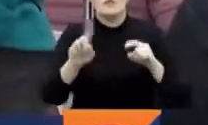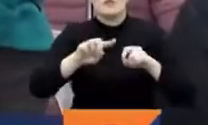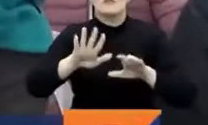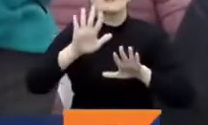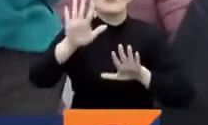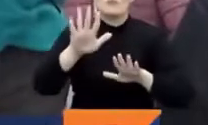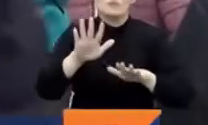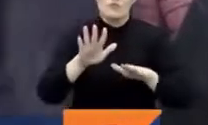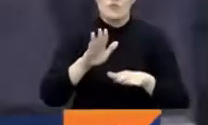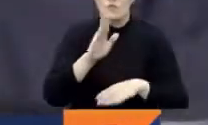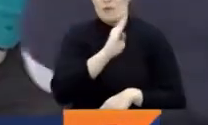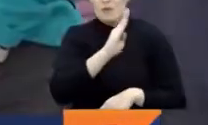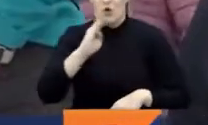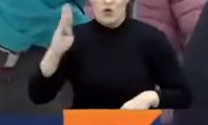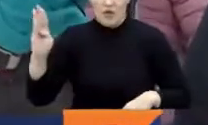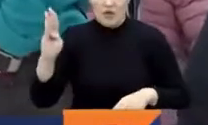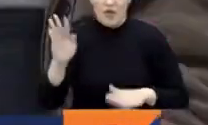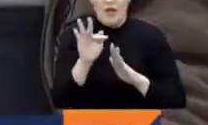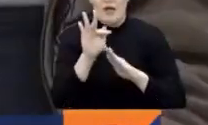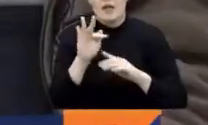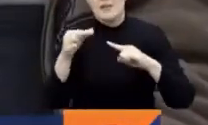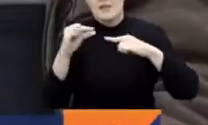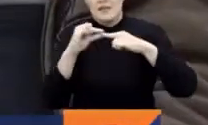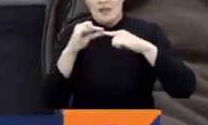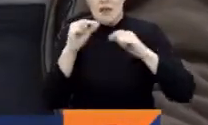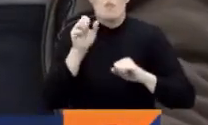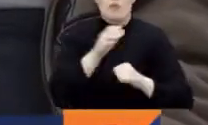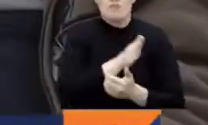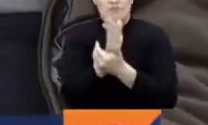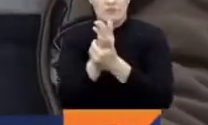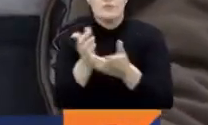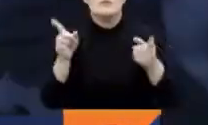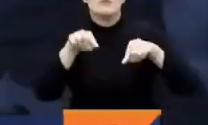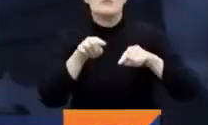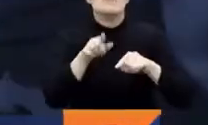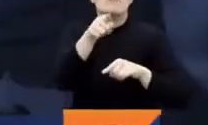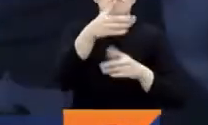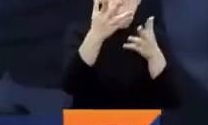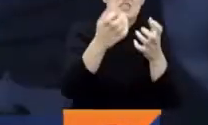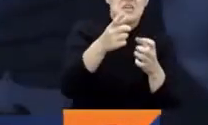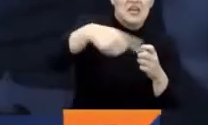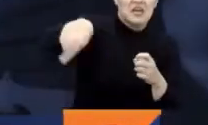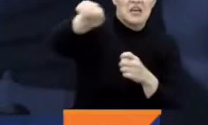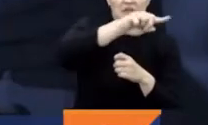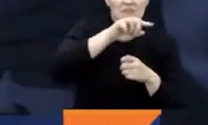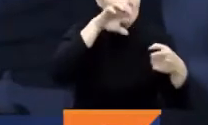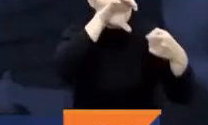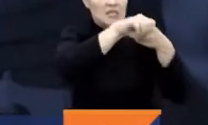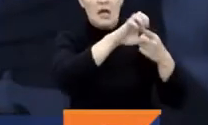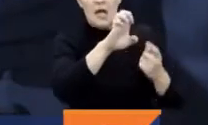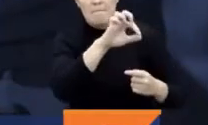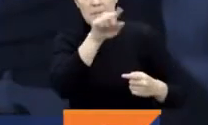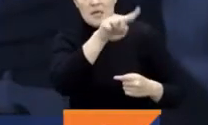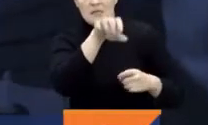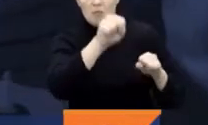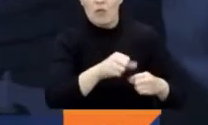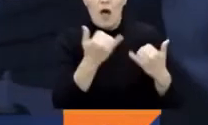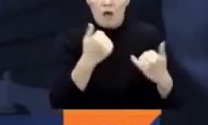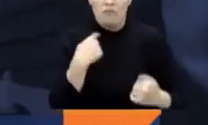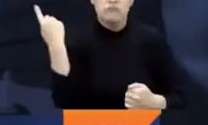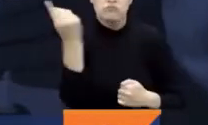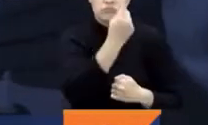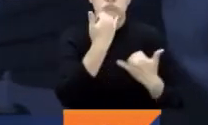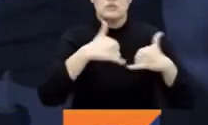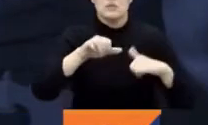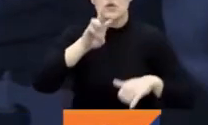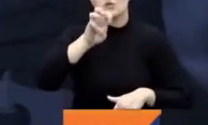Tintal. Quienes deseen vacunarse también podrán agendar cita con su EPS. Hoy 83% de los colombianos cuentan con una dosis